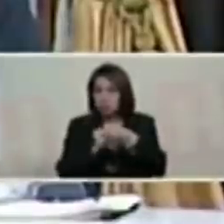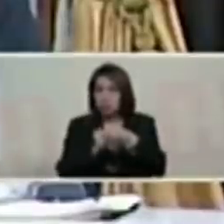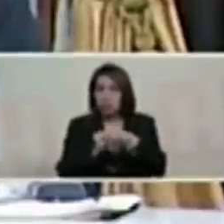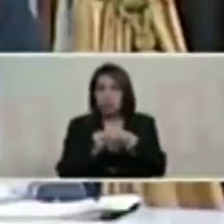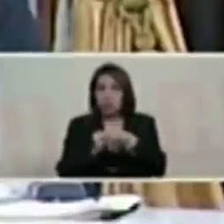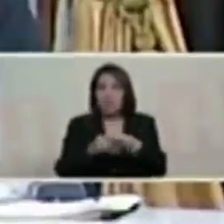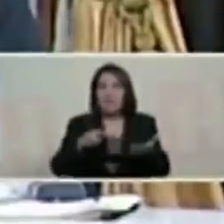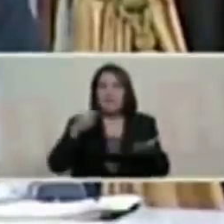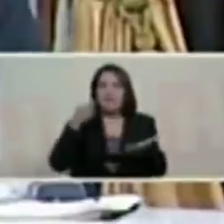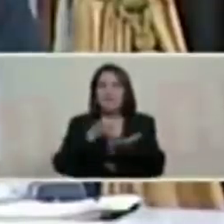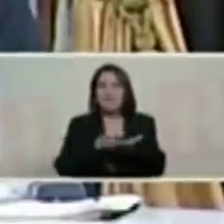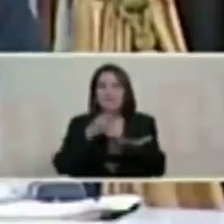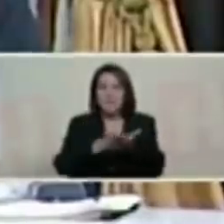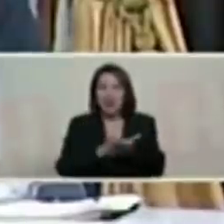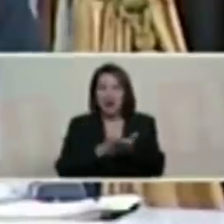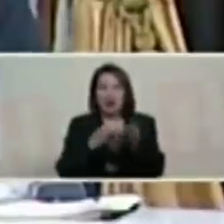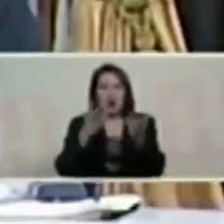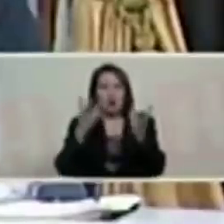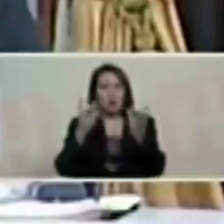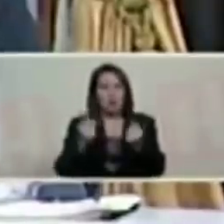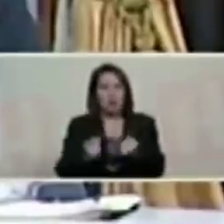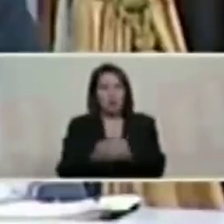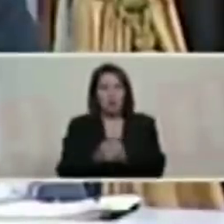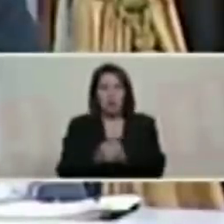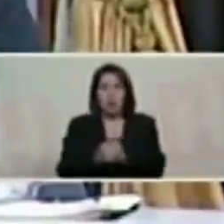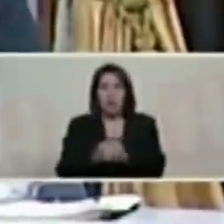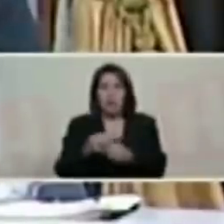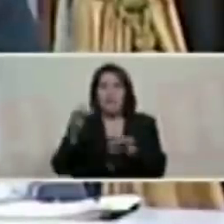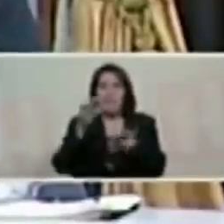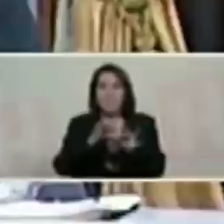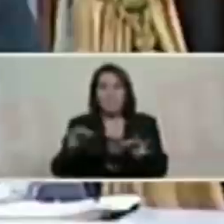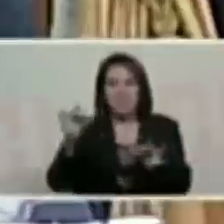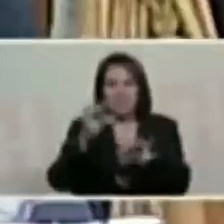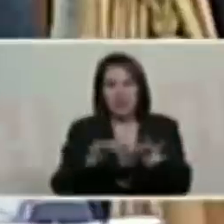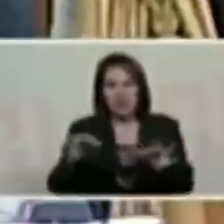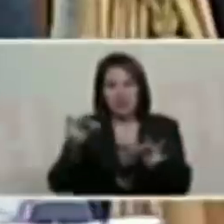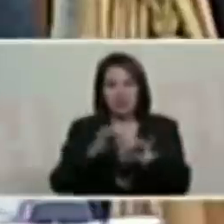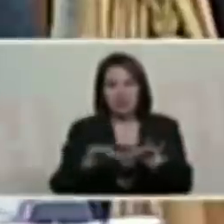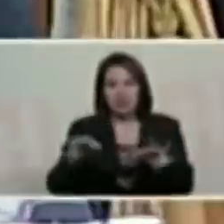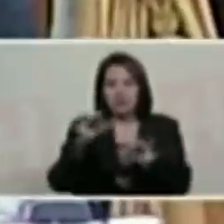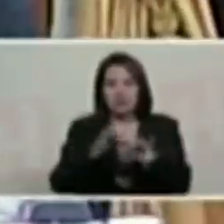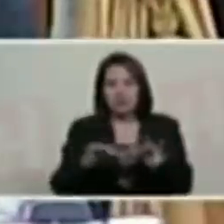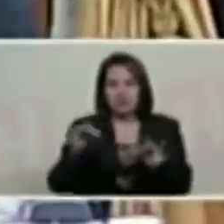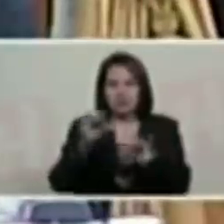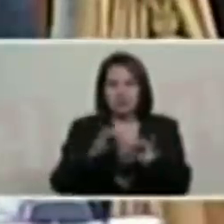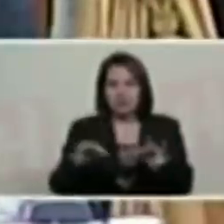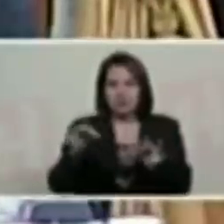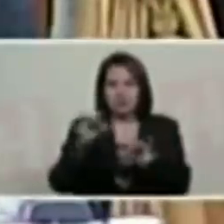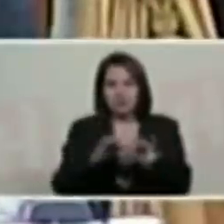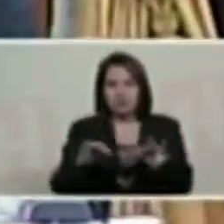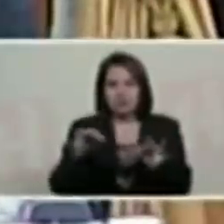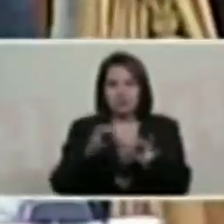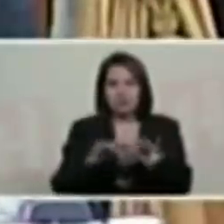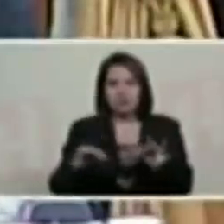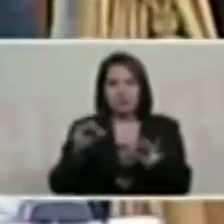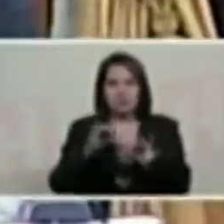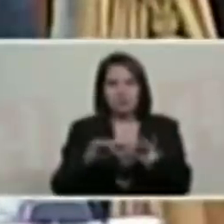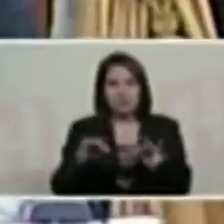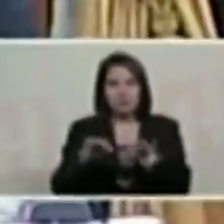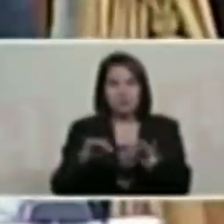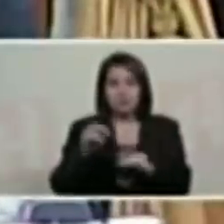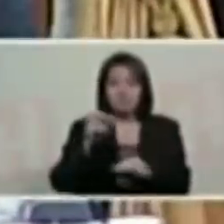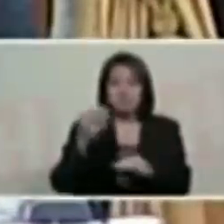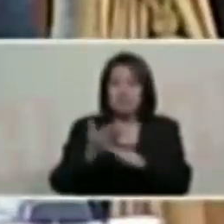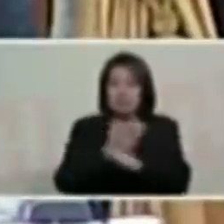presentación del certificado de no producción nacional o del certificado de producción insuficiente. El festín de las importaciones